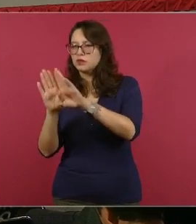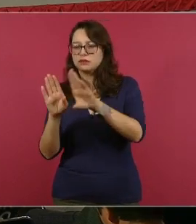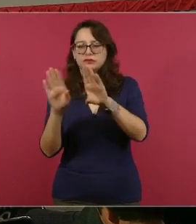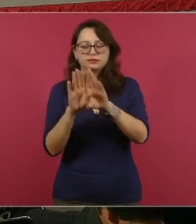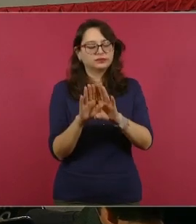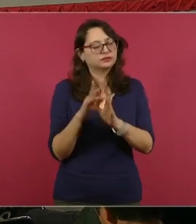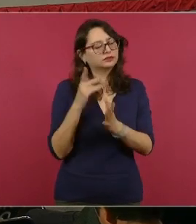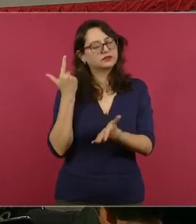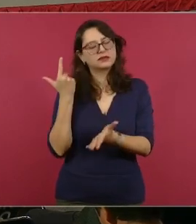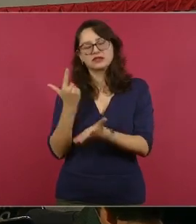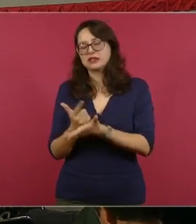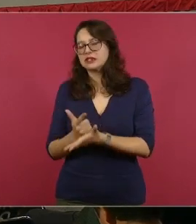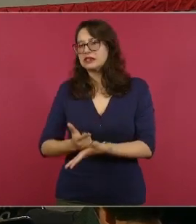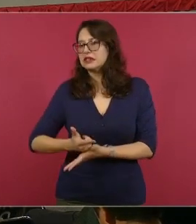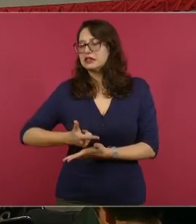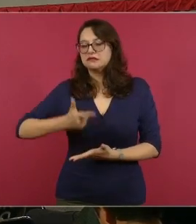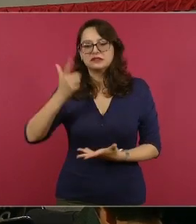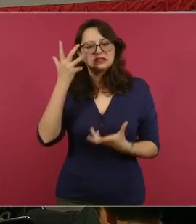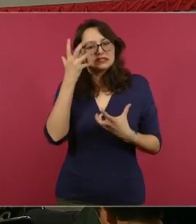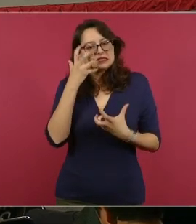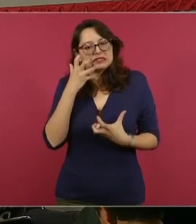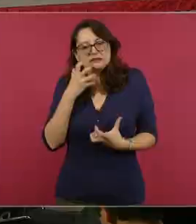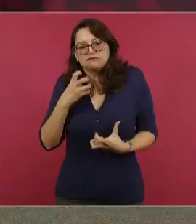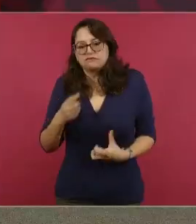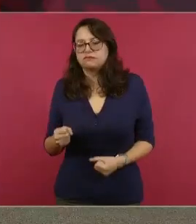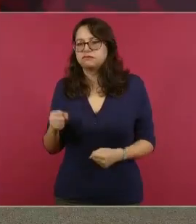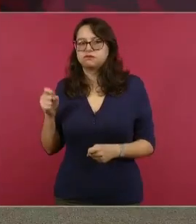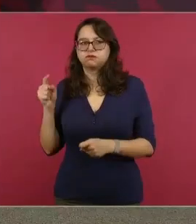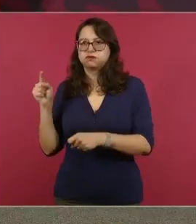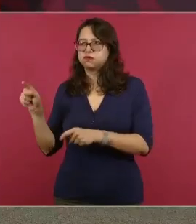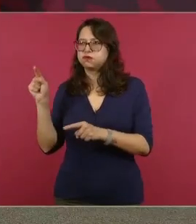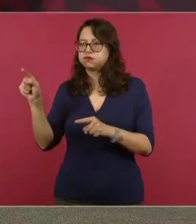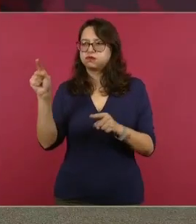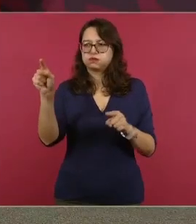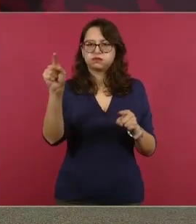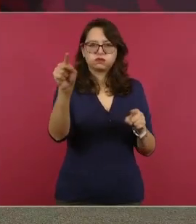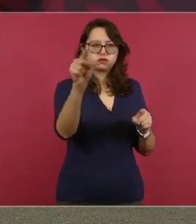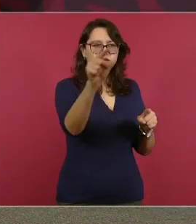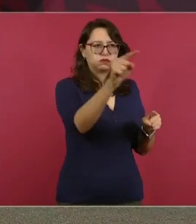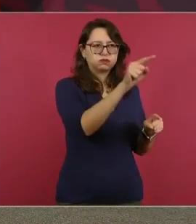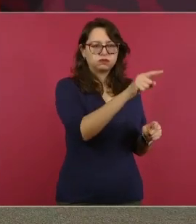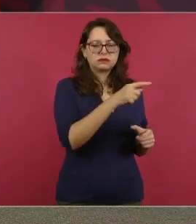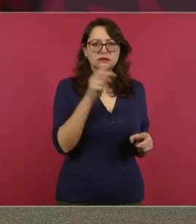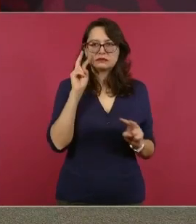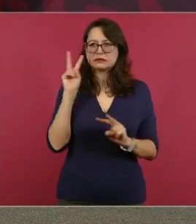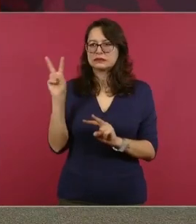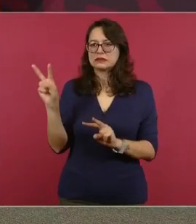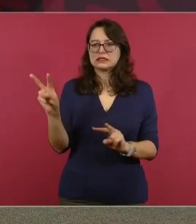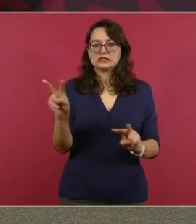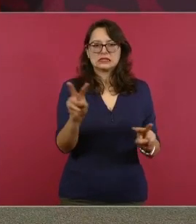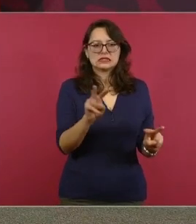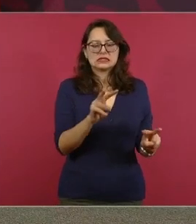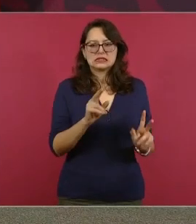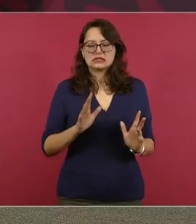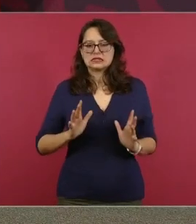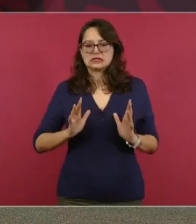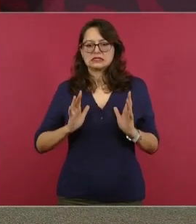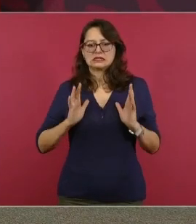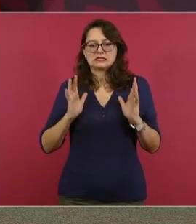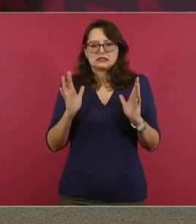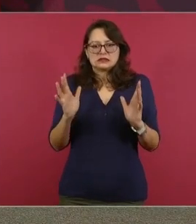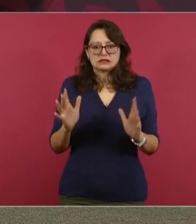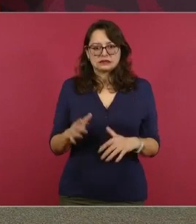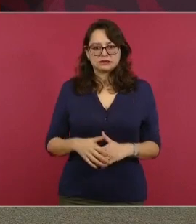graves y lamentables que causó el huracán Otis, que